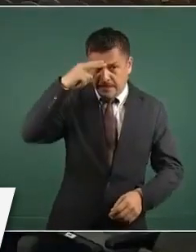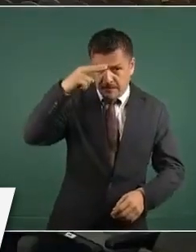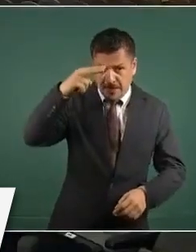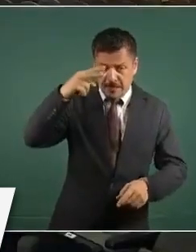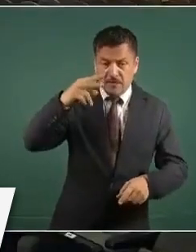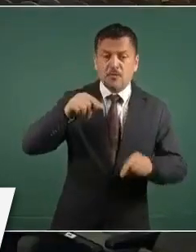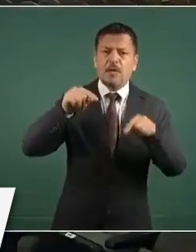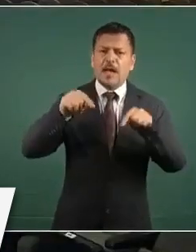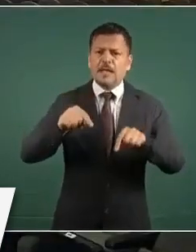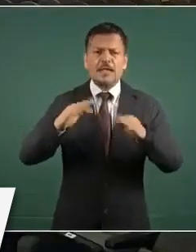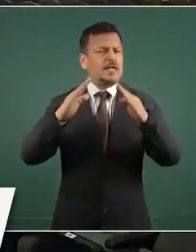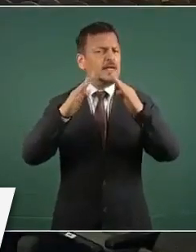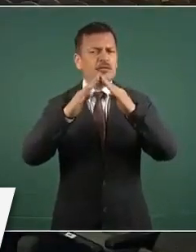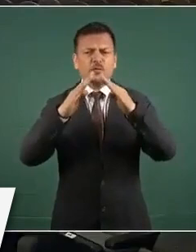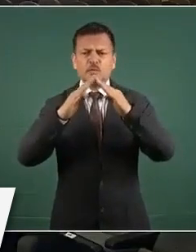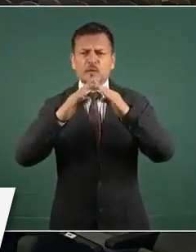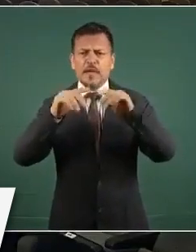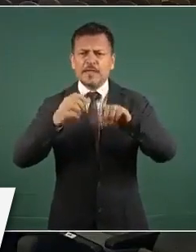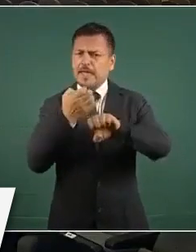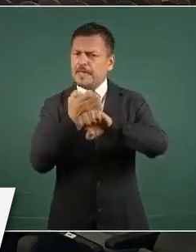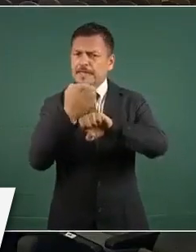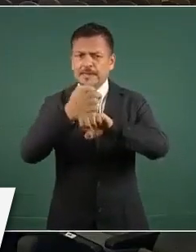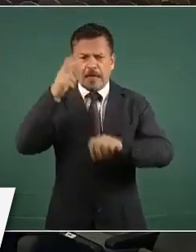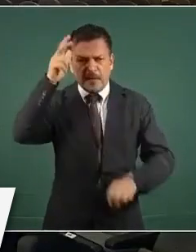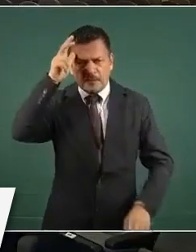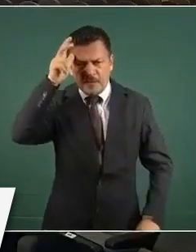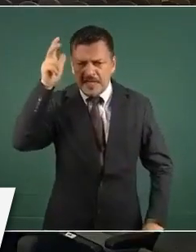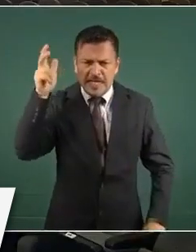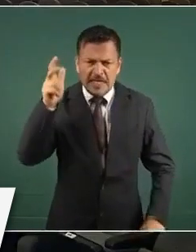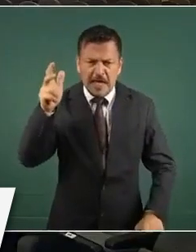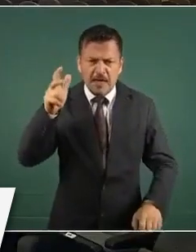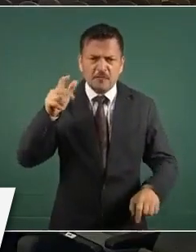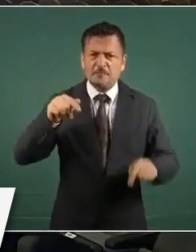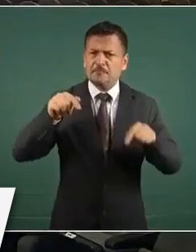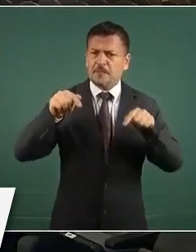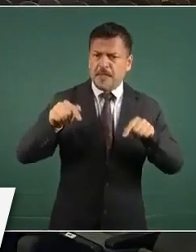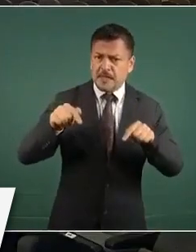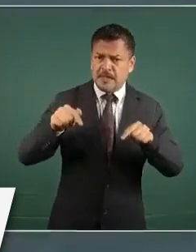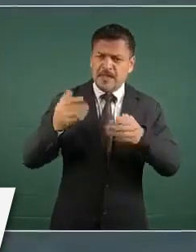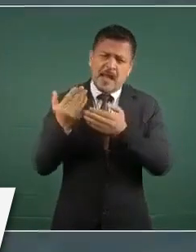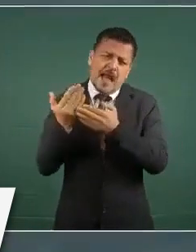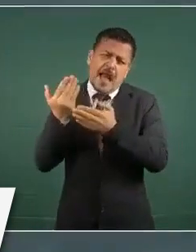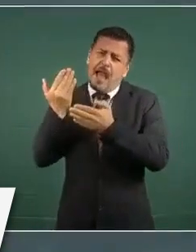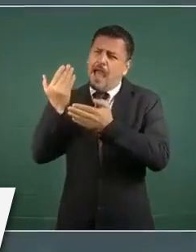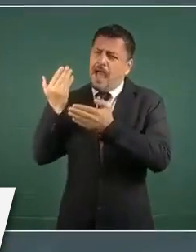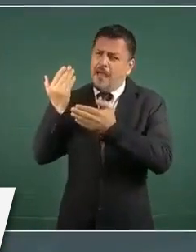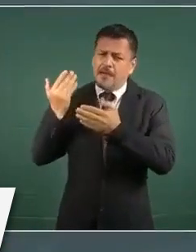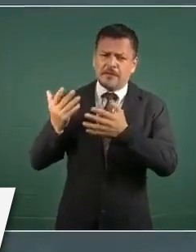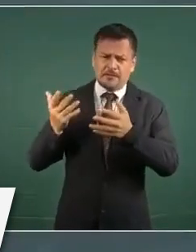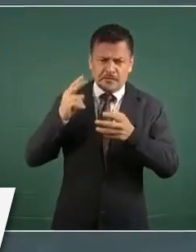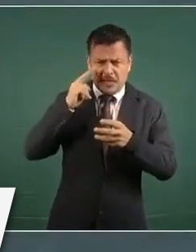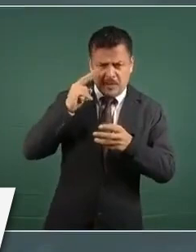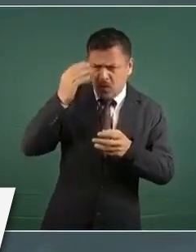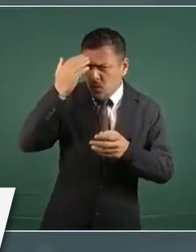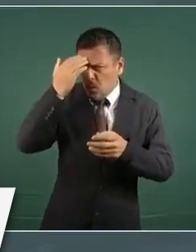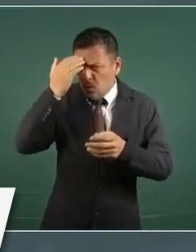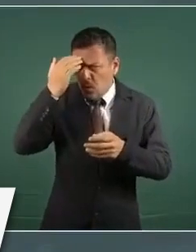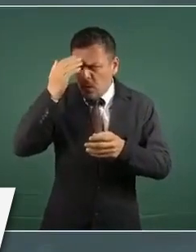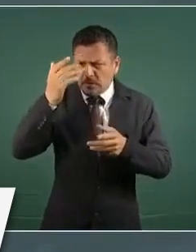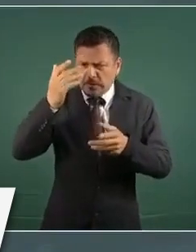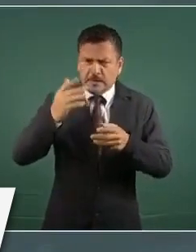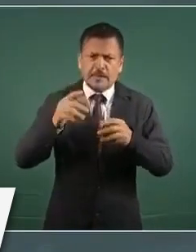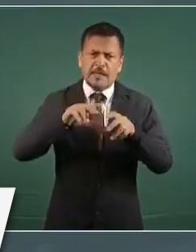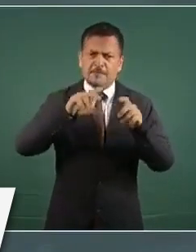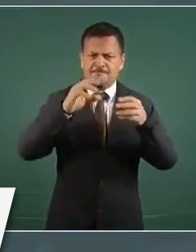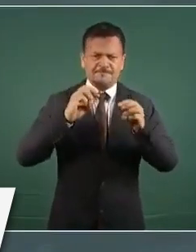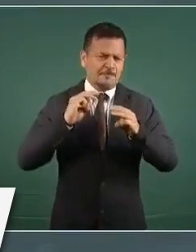hidalgo en donde pues después de lo que hemos vivido padecido sufrido a